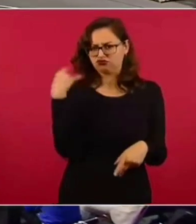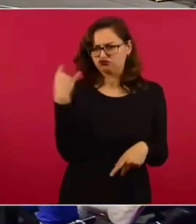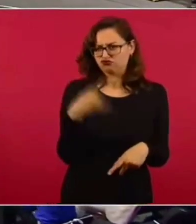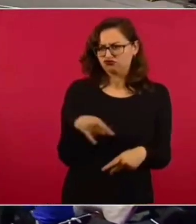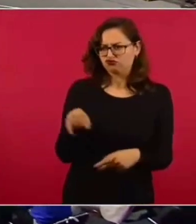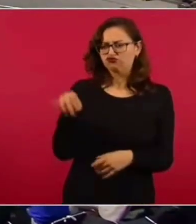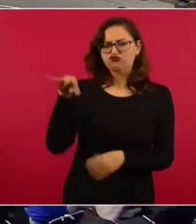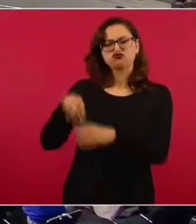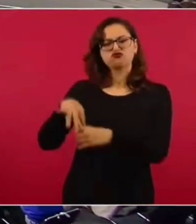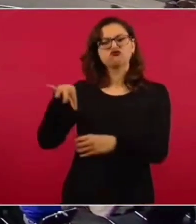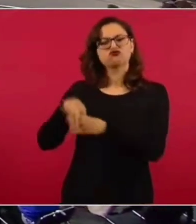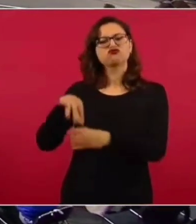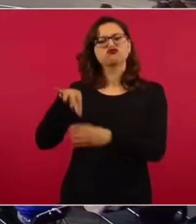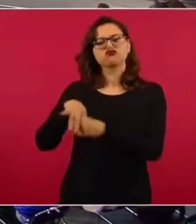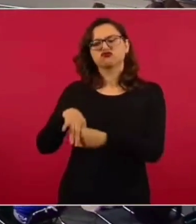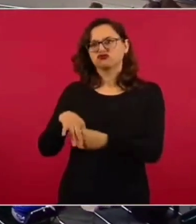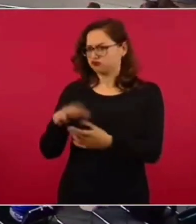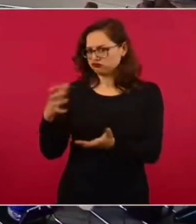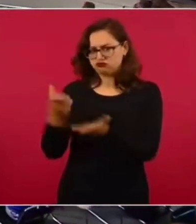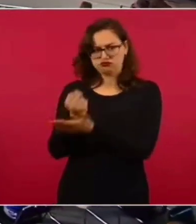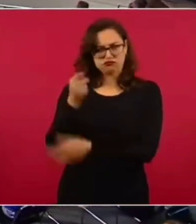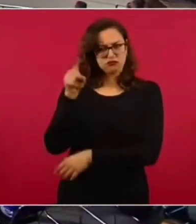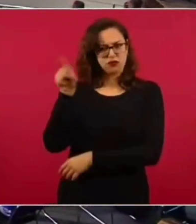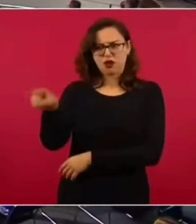por la democracia.